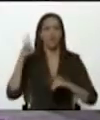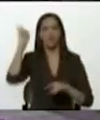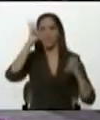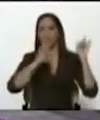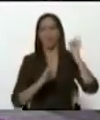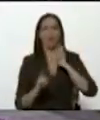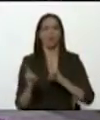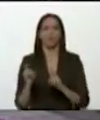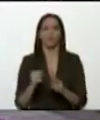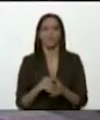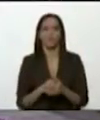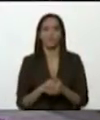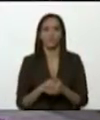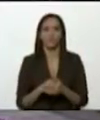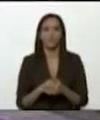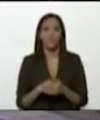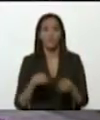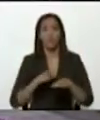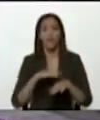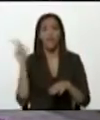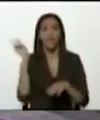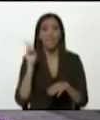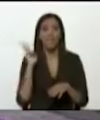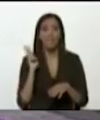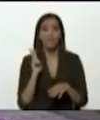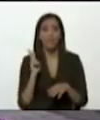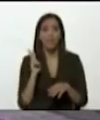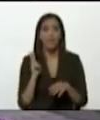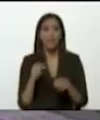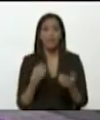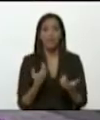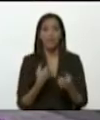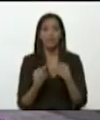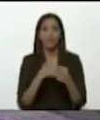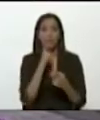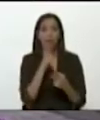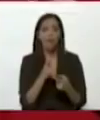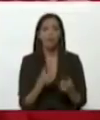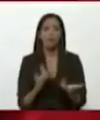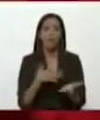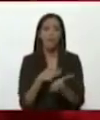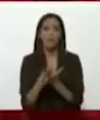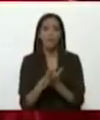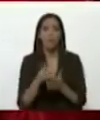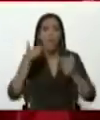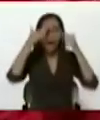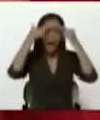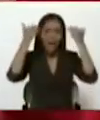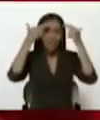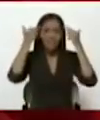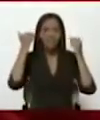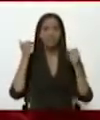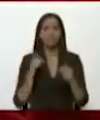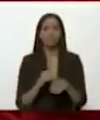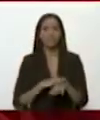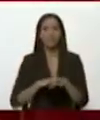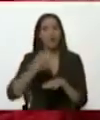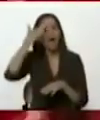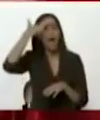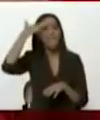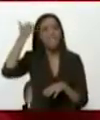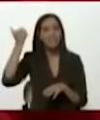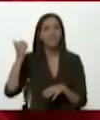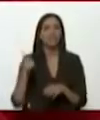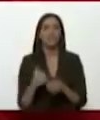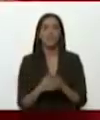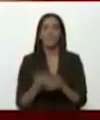La cuna de los demonios. Y Pat Robertson fue uno de esos. Que a Venezuela le venían cosas malas como esas, como sucedió con Haití, que a Haití le sucedió, que a Haití le cayó una